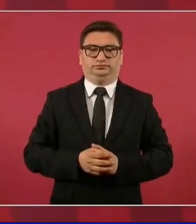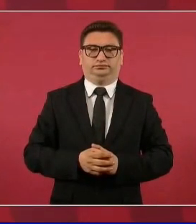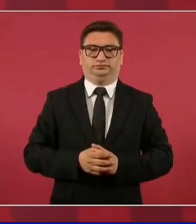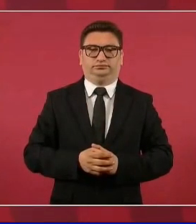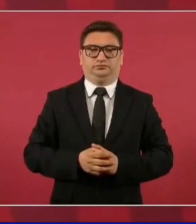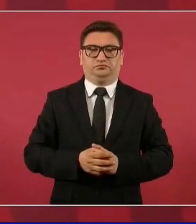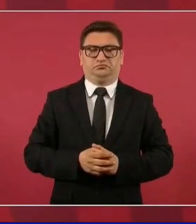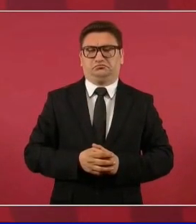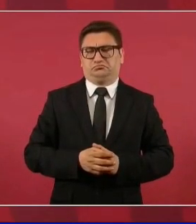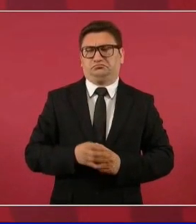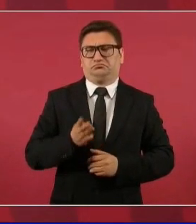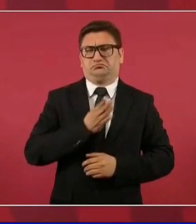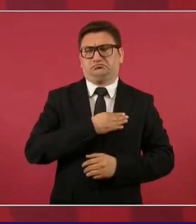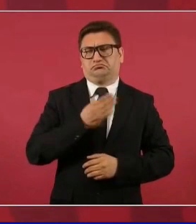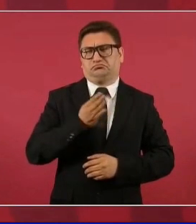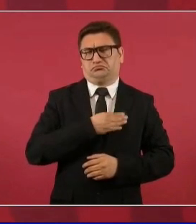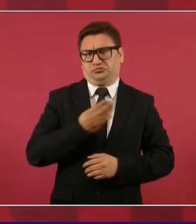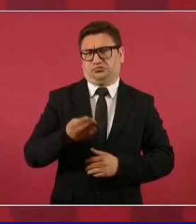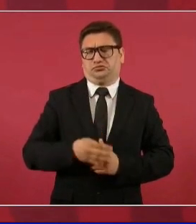buena,